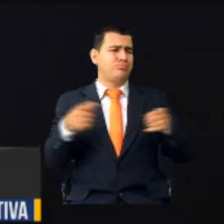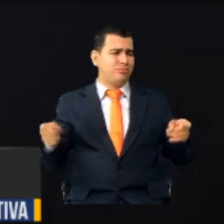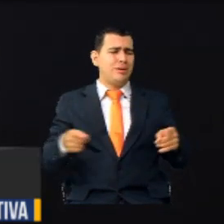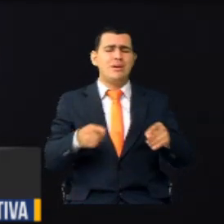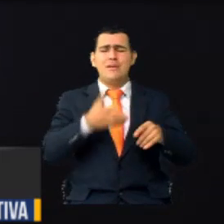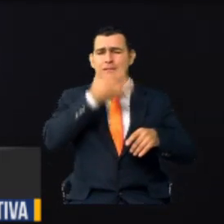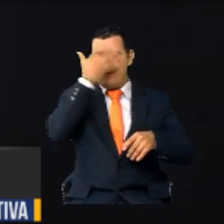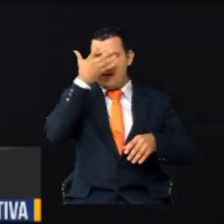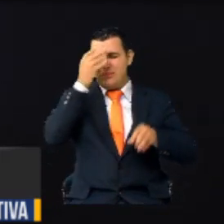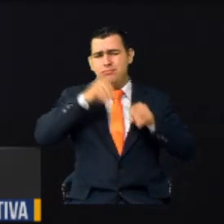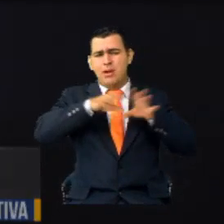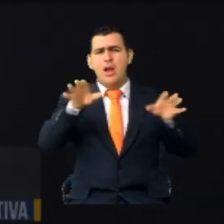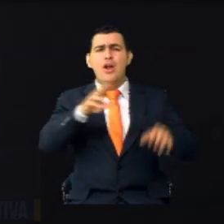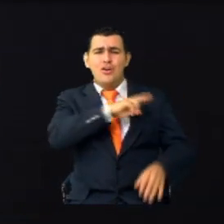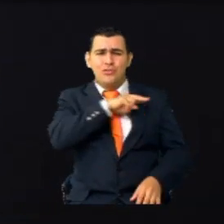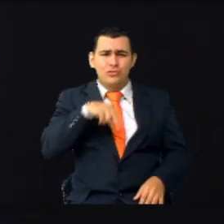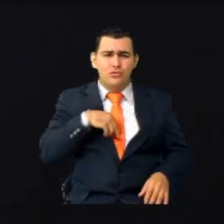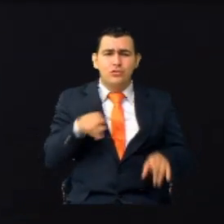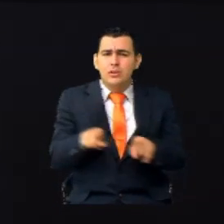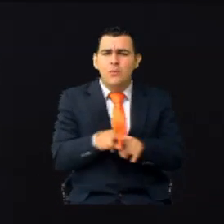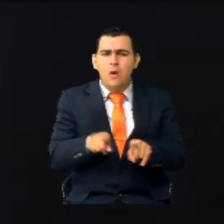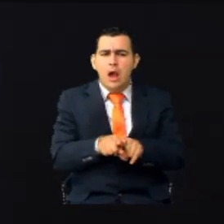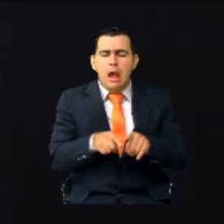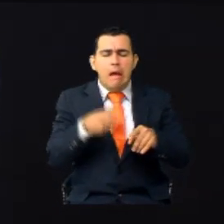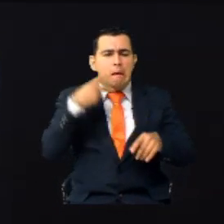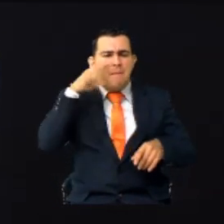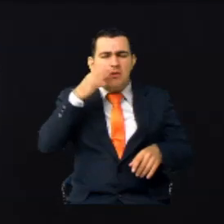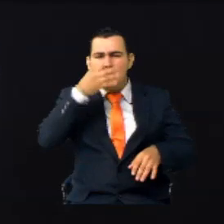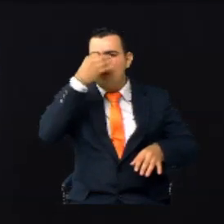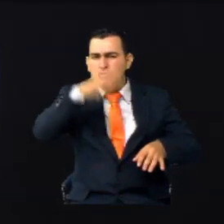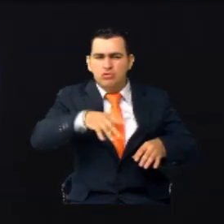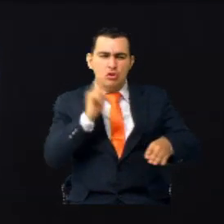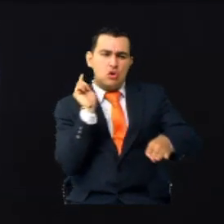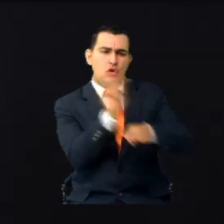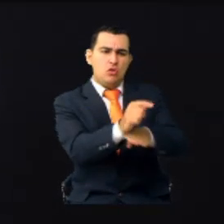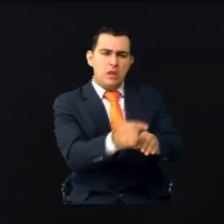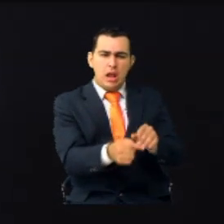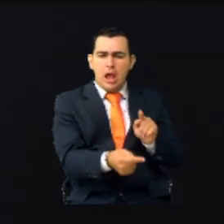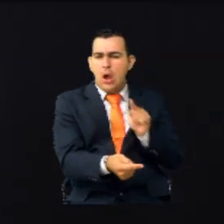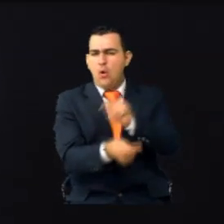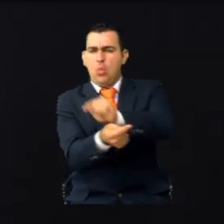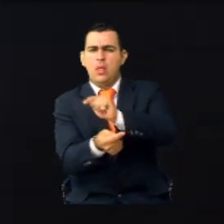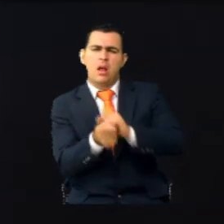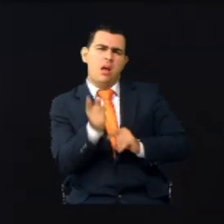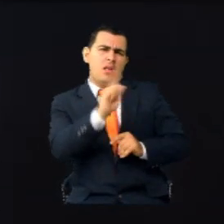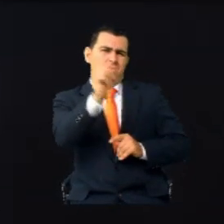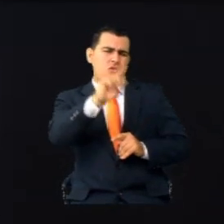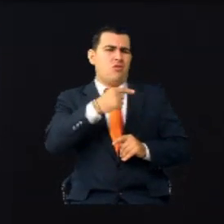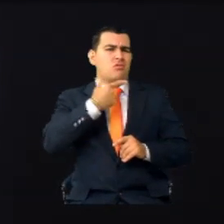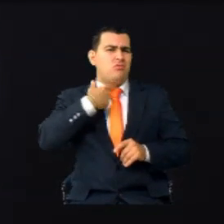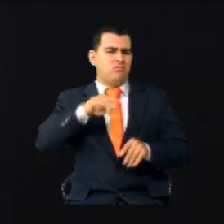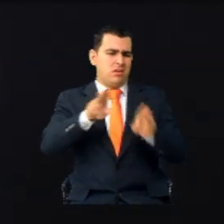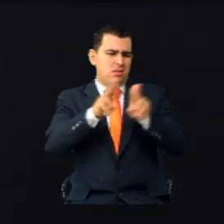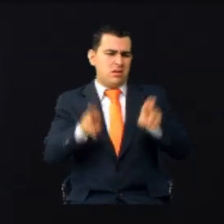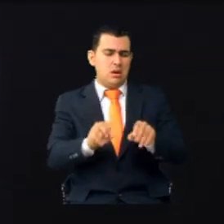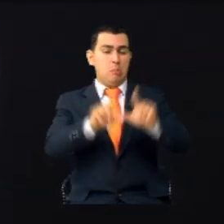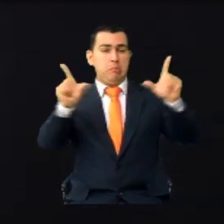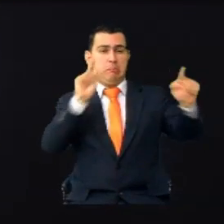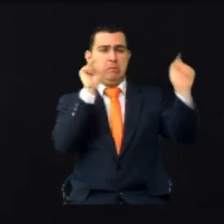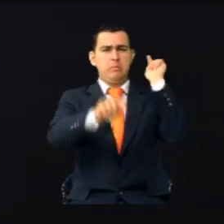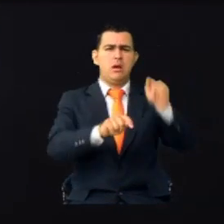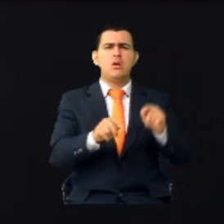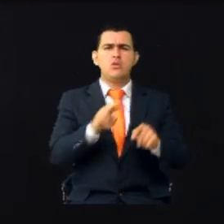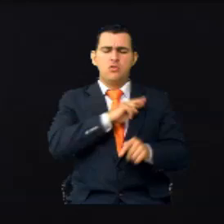redes. Nosotros no hemos caído en ese juego, afortunadamente, de la guerra sucia, de estar descalificando a nadie, de estar deslegitimando a nadie. Hemos hecho una